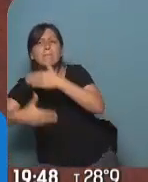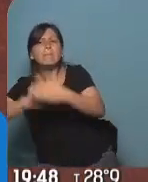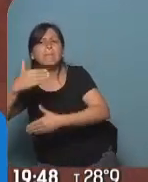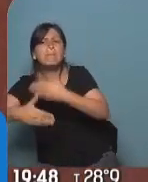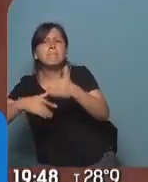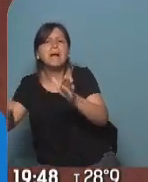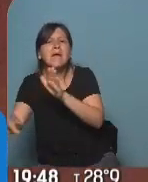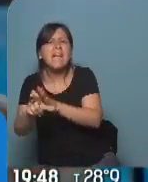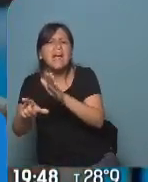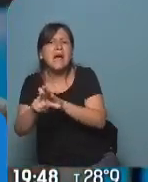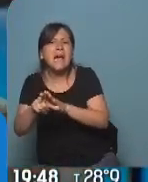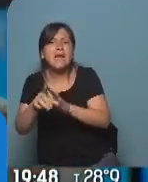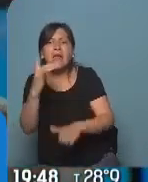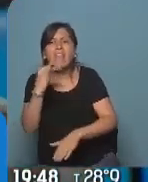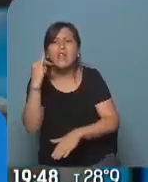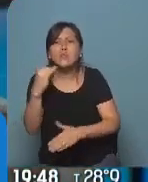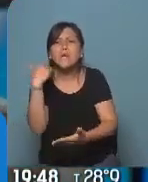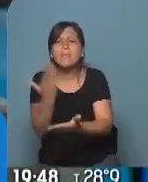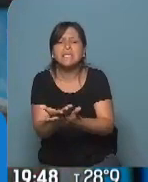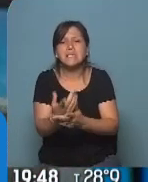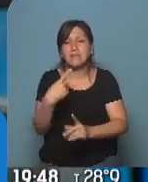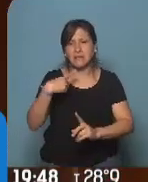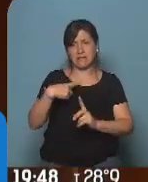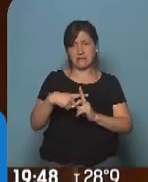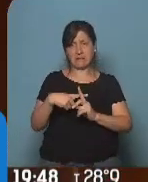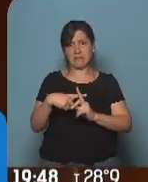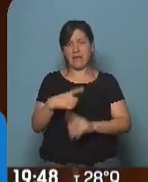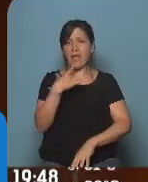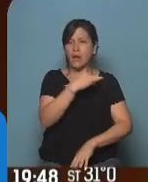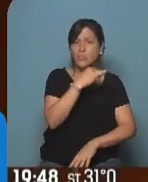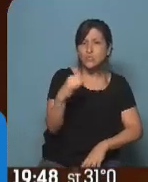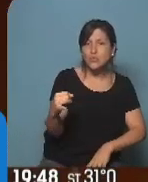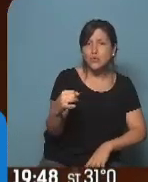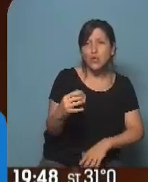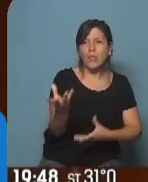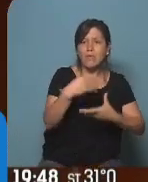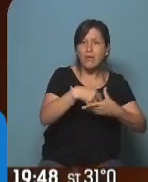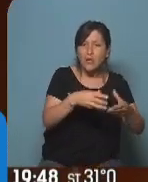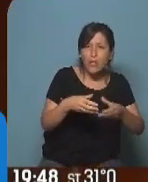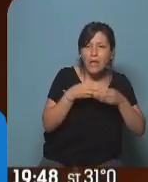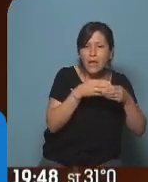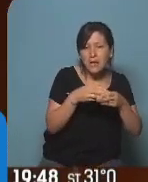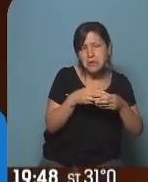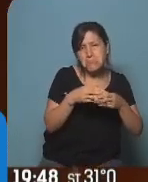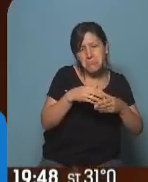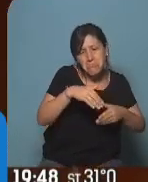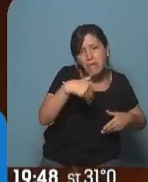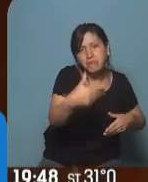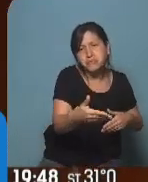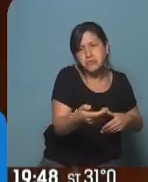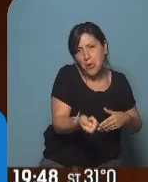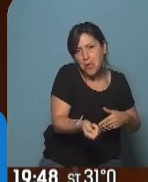cuándo van a presentar esta denuncia no me habilita anuncios y están trabajando dentro del equipo para los próximos días avanzar en la denuncia